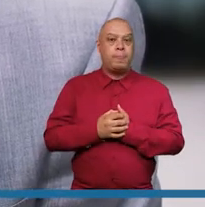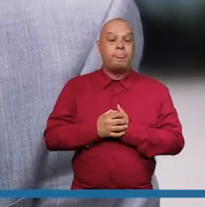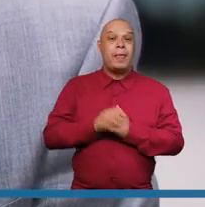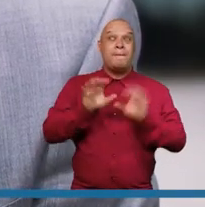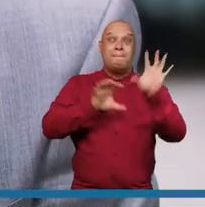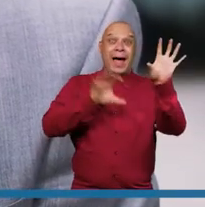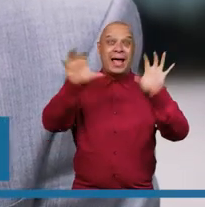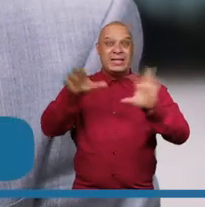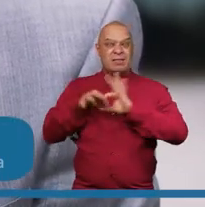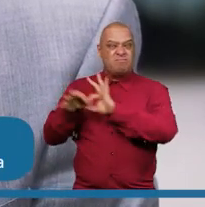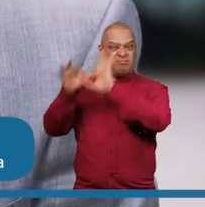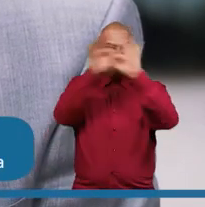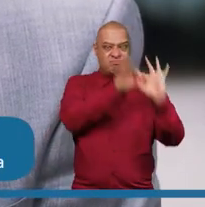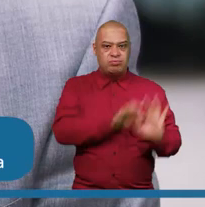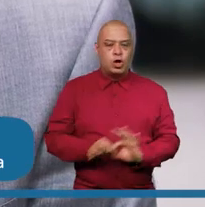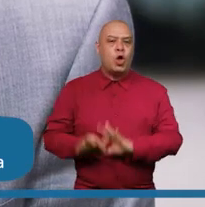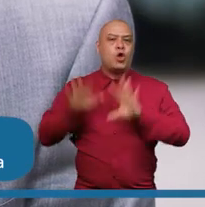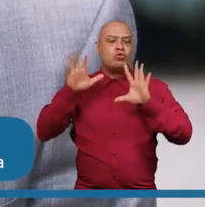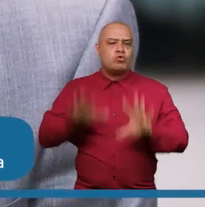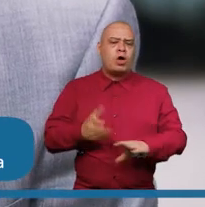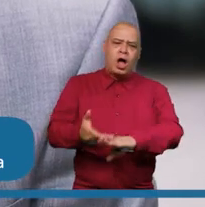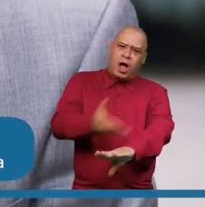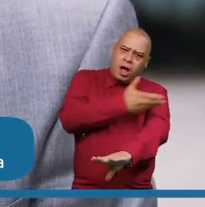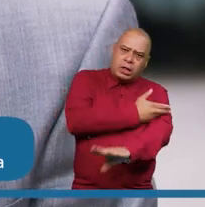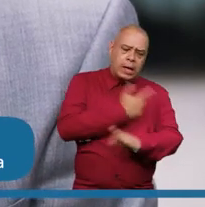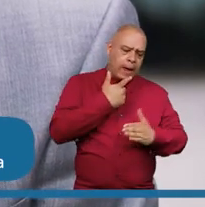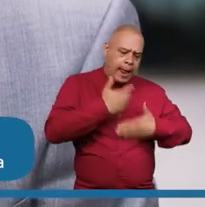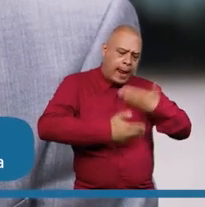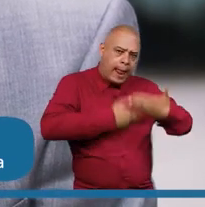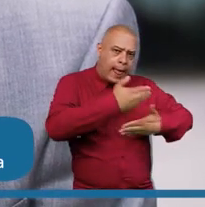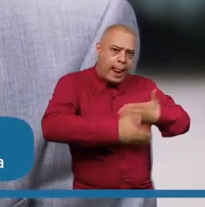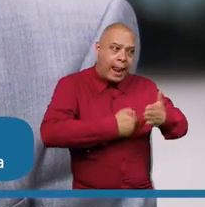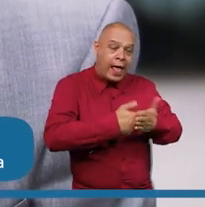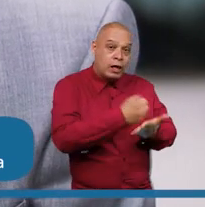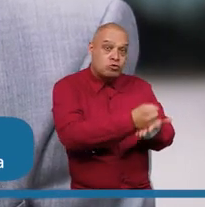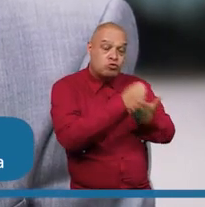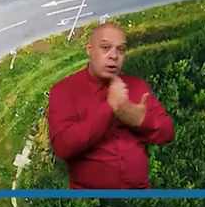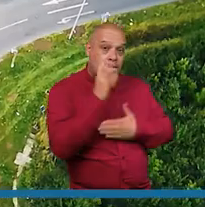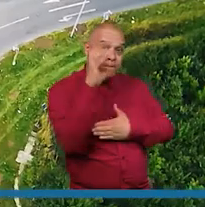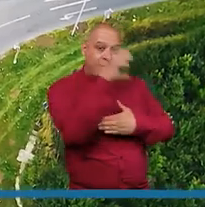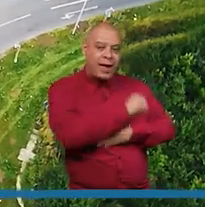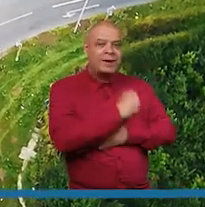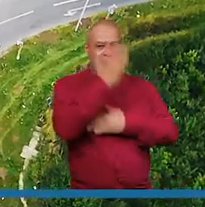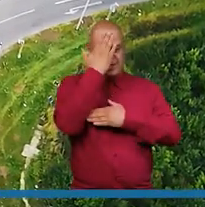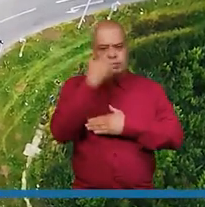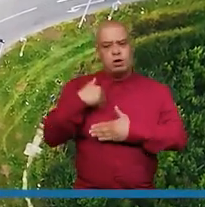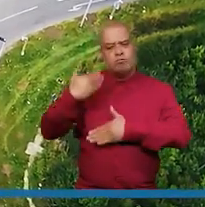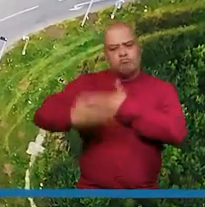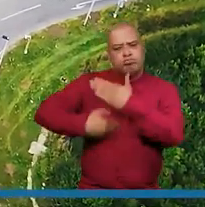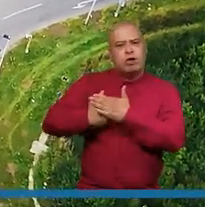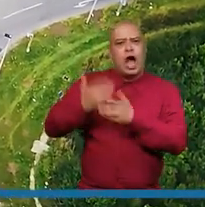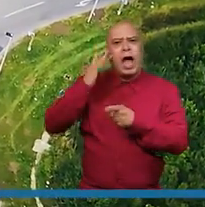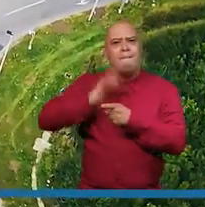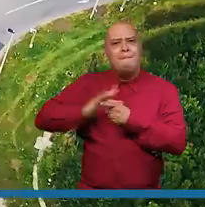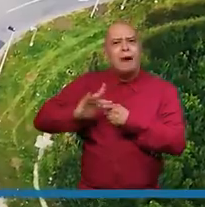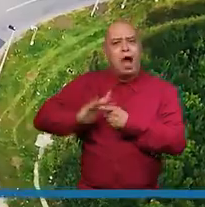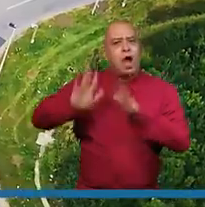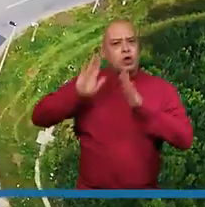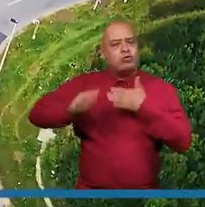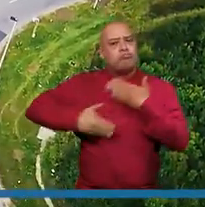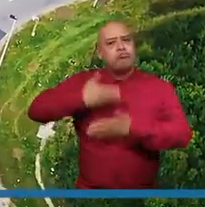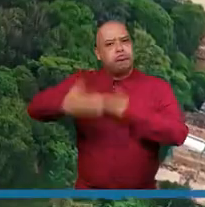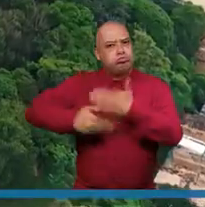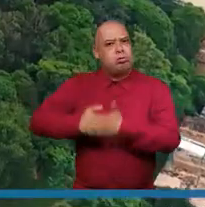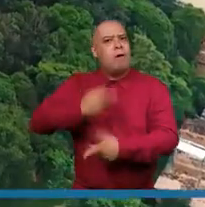muy importante desde sus antecedentes porque sobre todo nos ha permitido conocer buenas prácticas y ejemplos